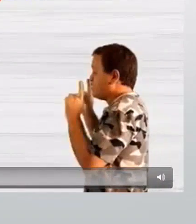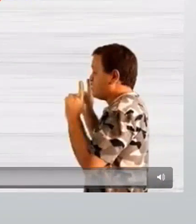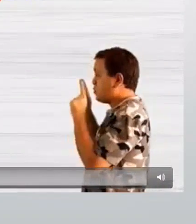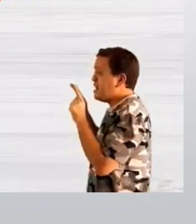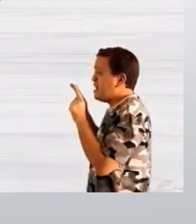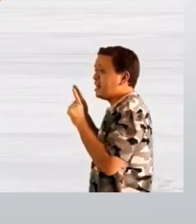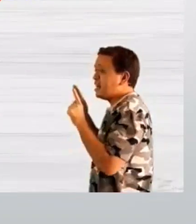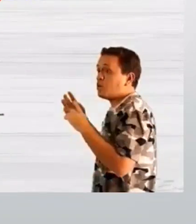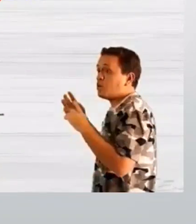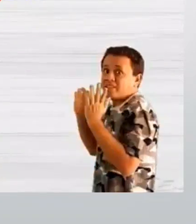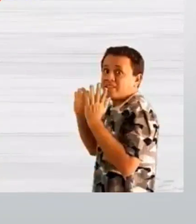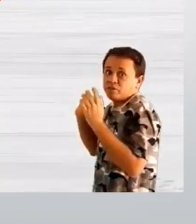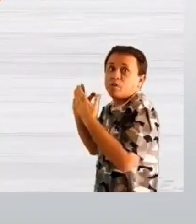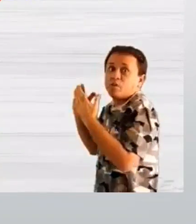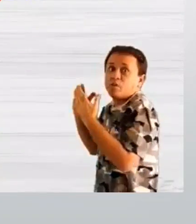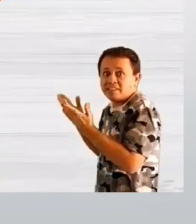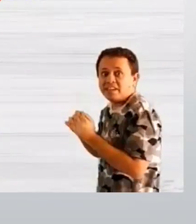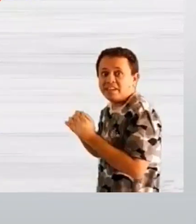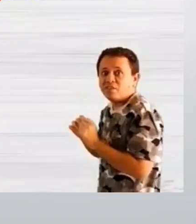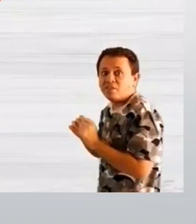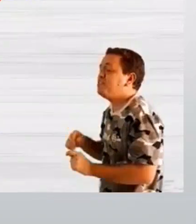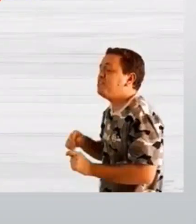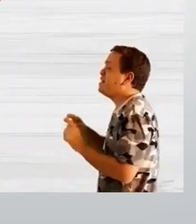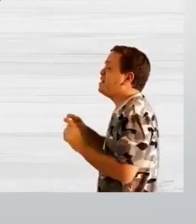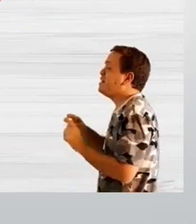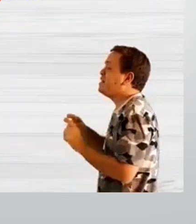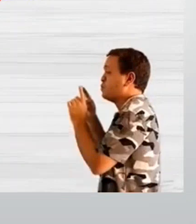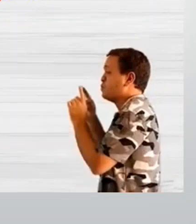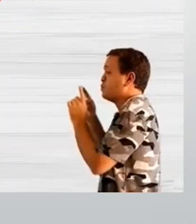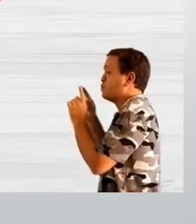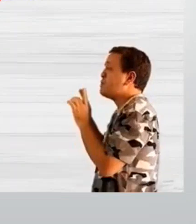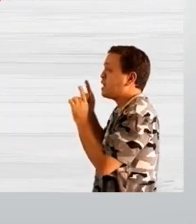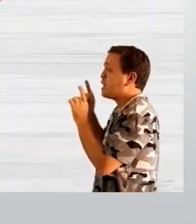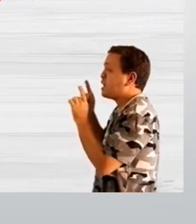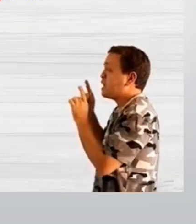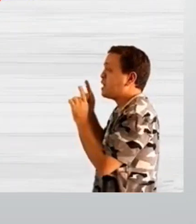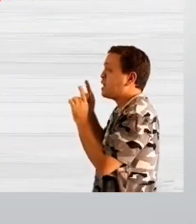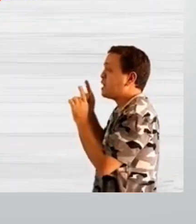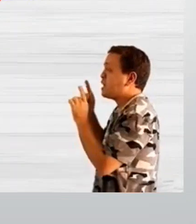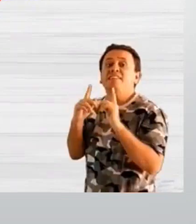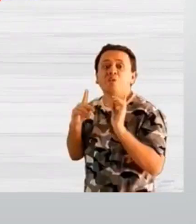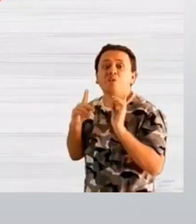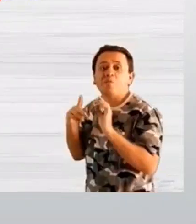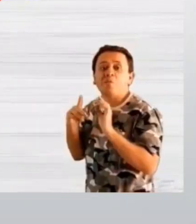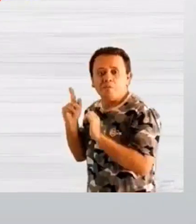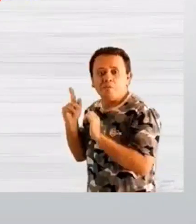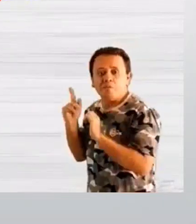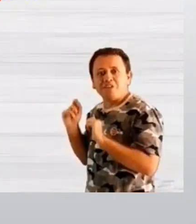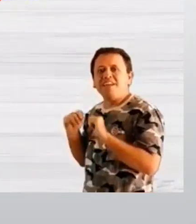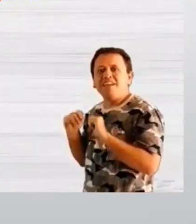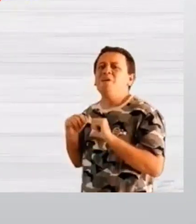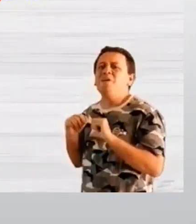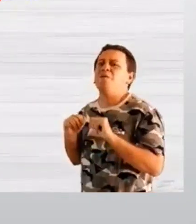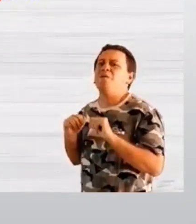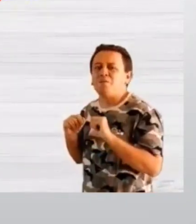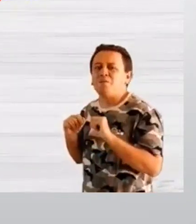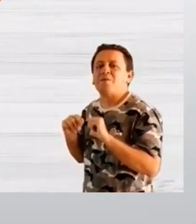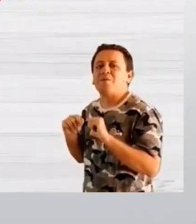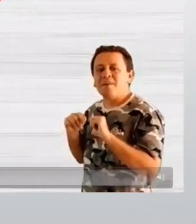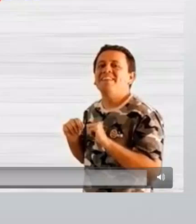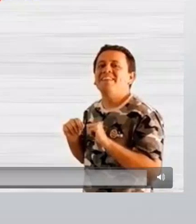Como avanza sobre una línea recta con aceleración o desaceleración constante, entonces podemos afirmar que nuestro tanque desarrolla un movimiento